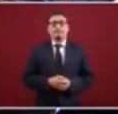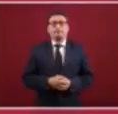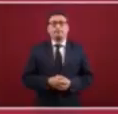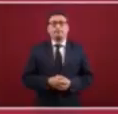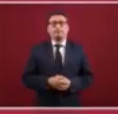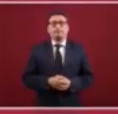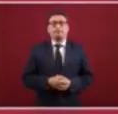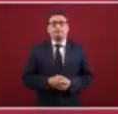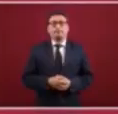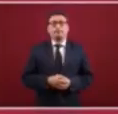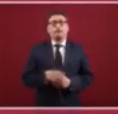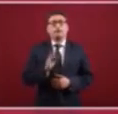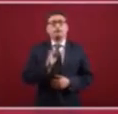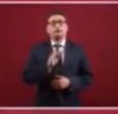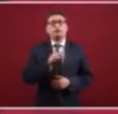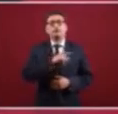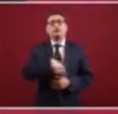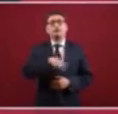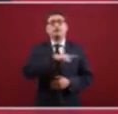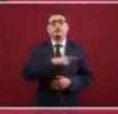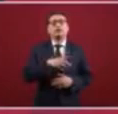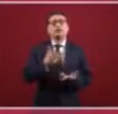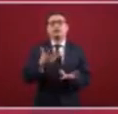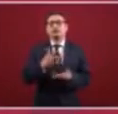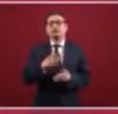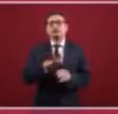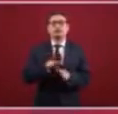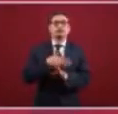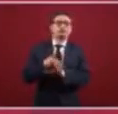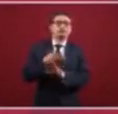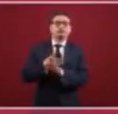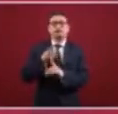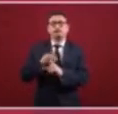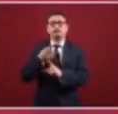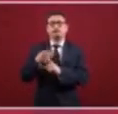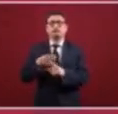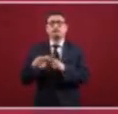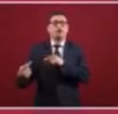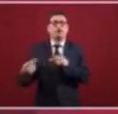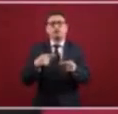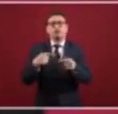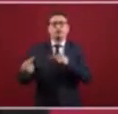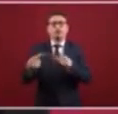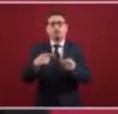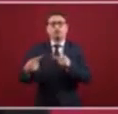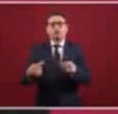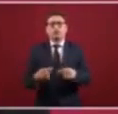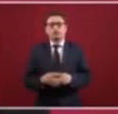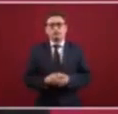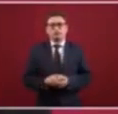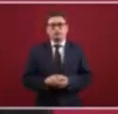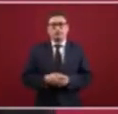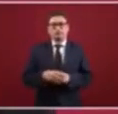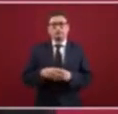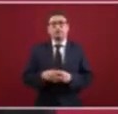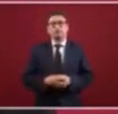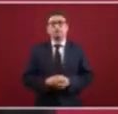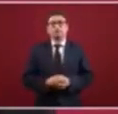¿sí? Que para exacerbar, ¿no?, las